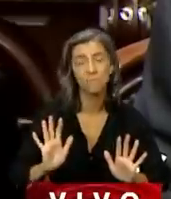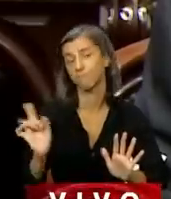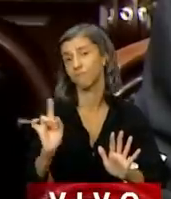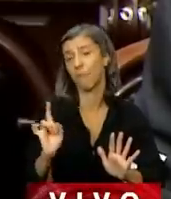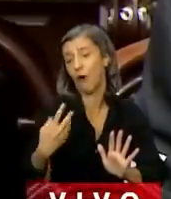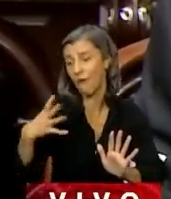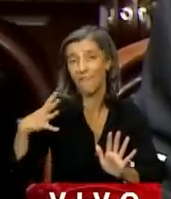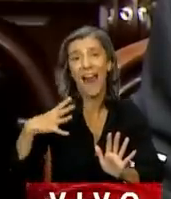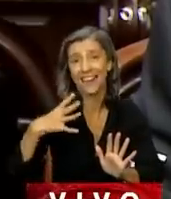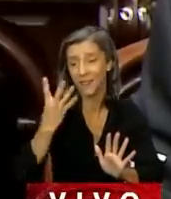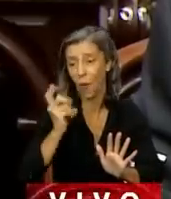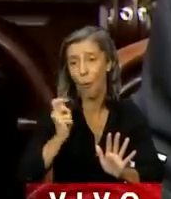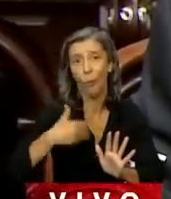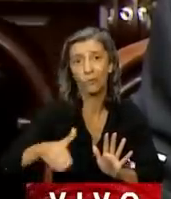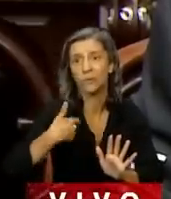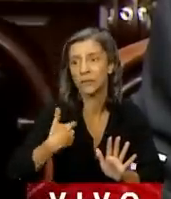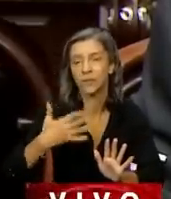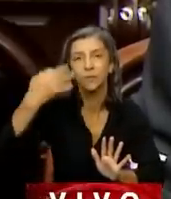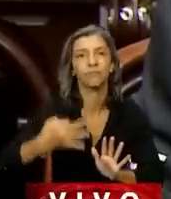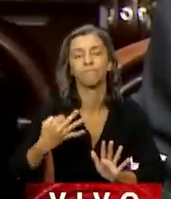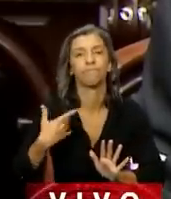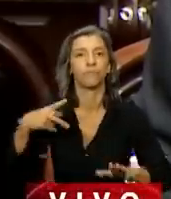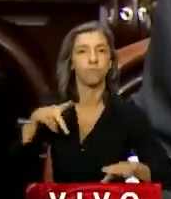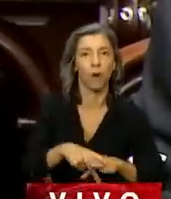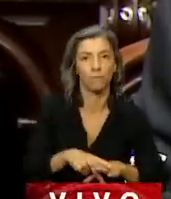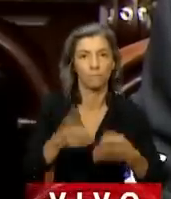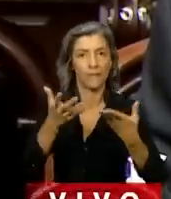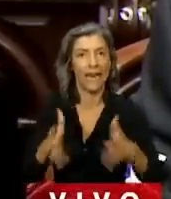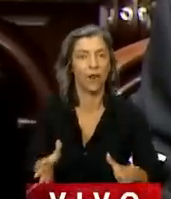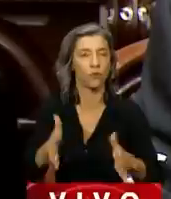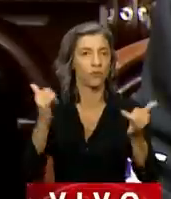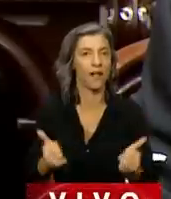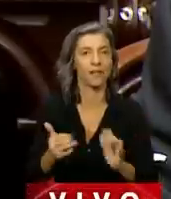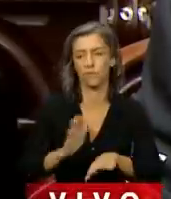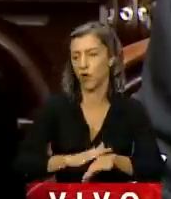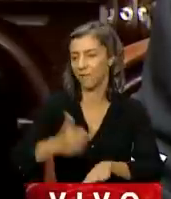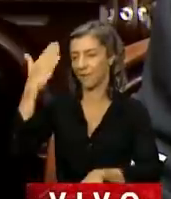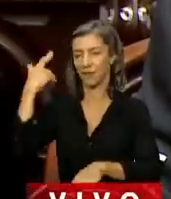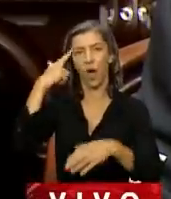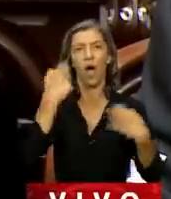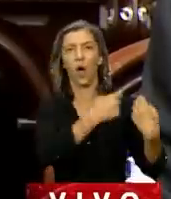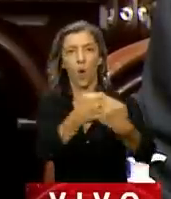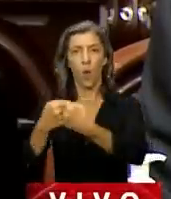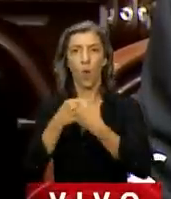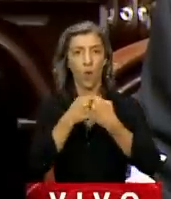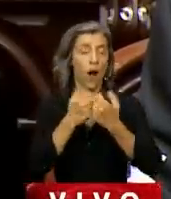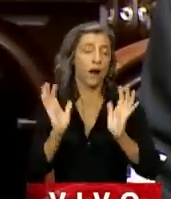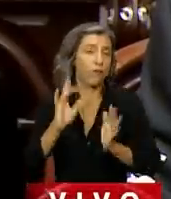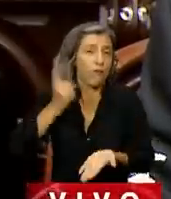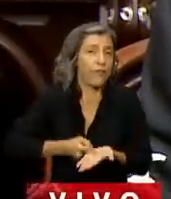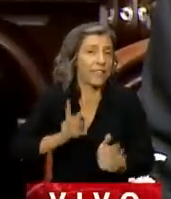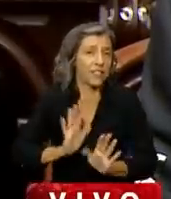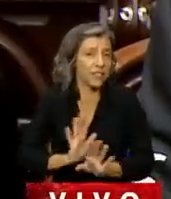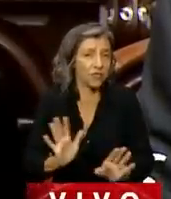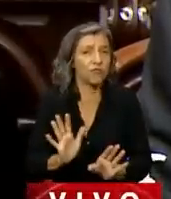faltando 4 meses se interrumpe eso que se votó de esa manera colectivamente por una decisión política que